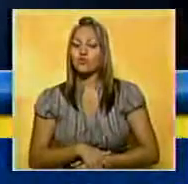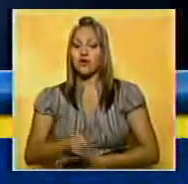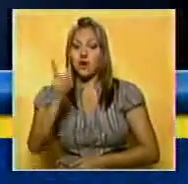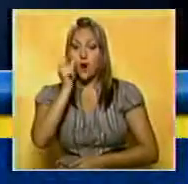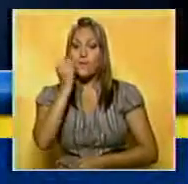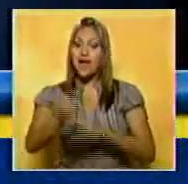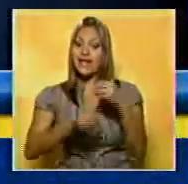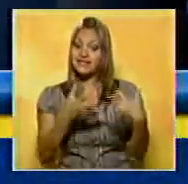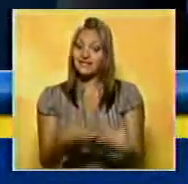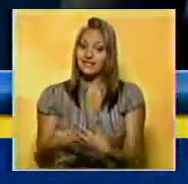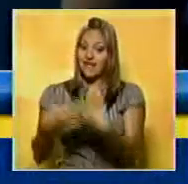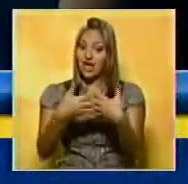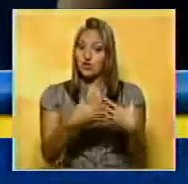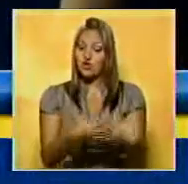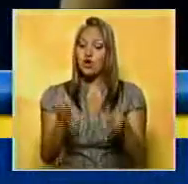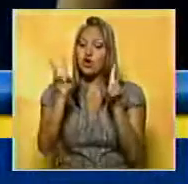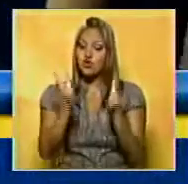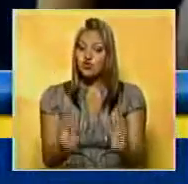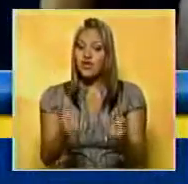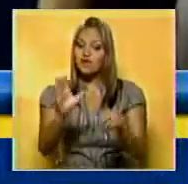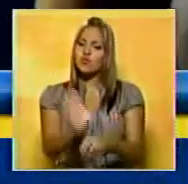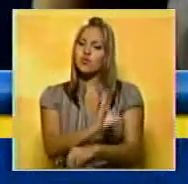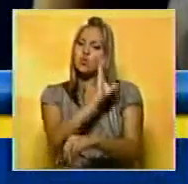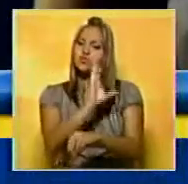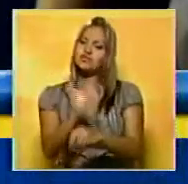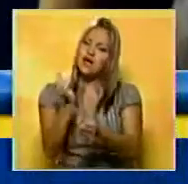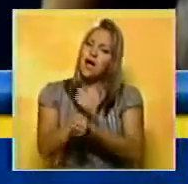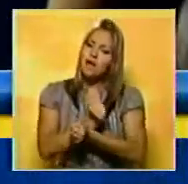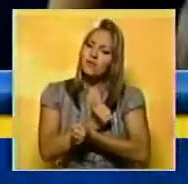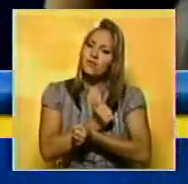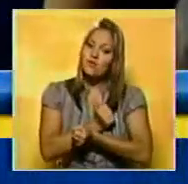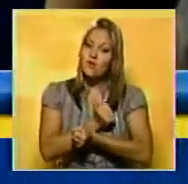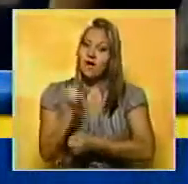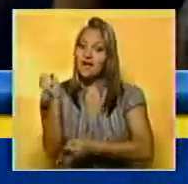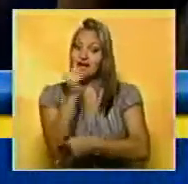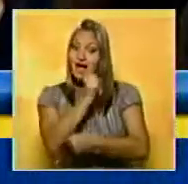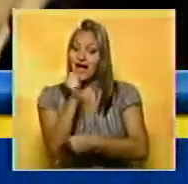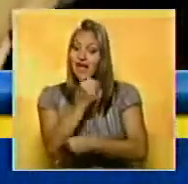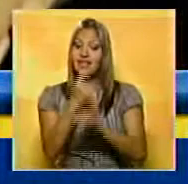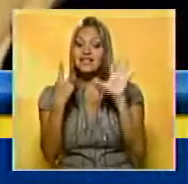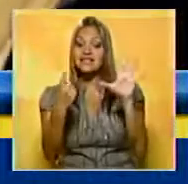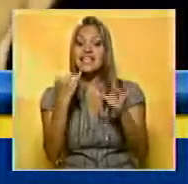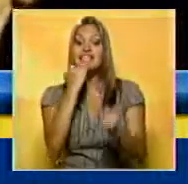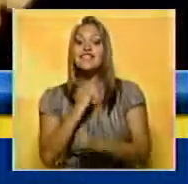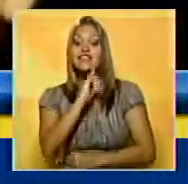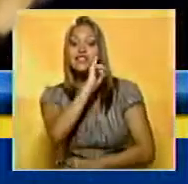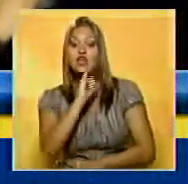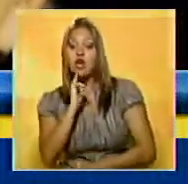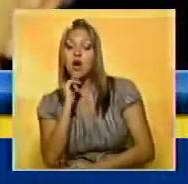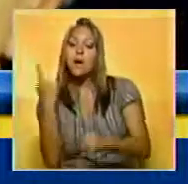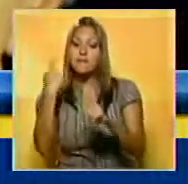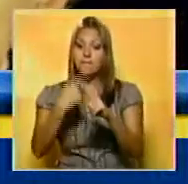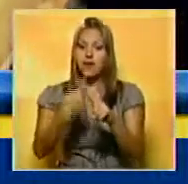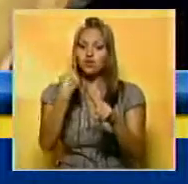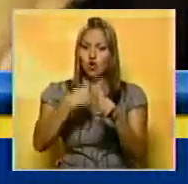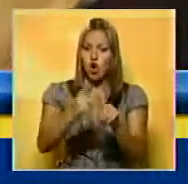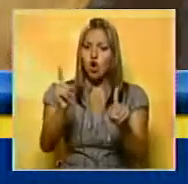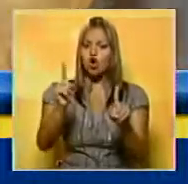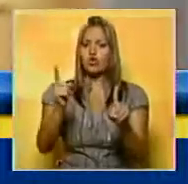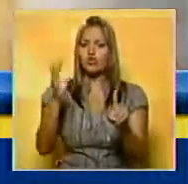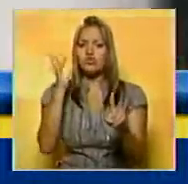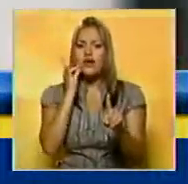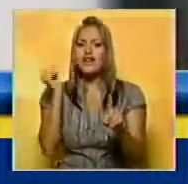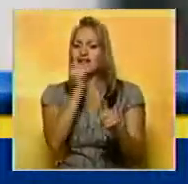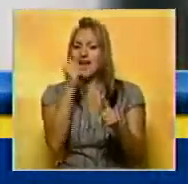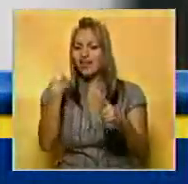en Estados Unidos su nuevo álbum de música romántica en el que canta en 6 idiomas e incluye duetos con Jennifer López,